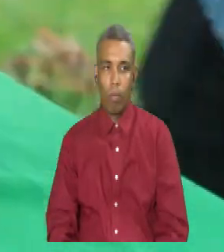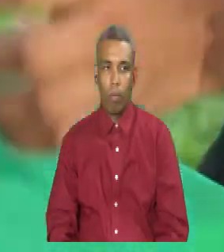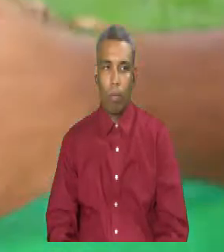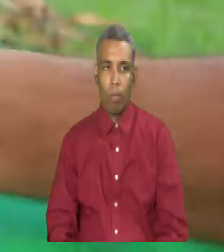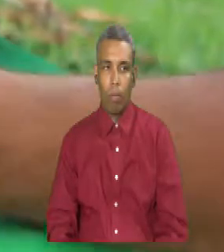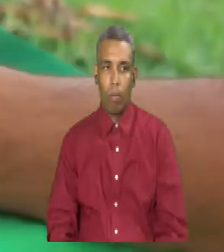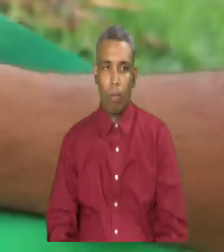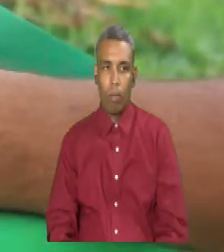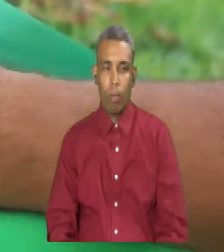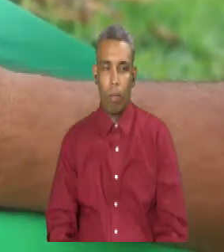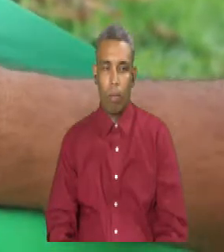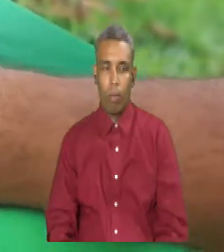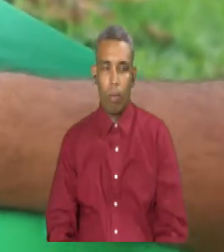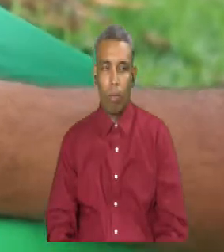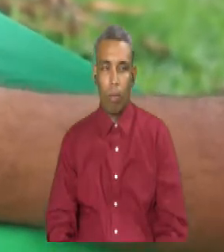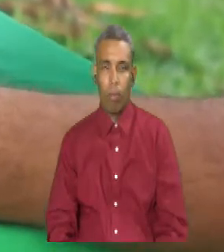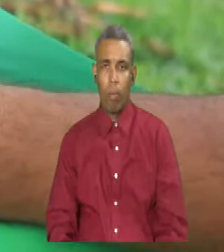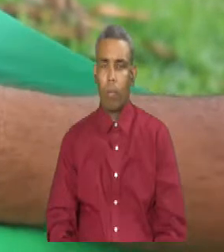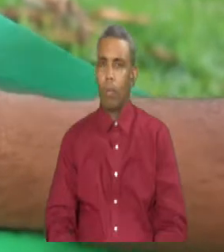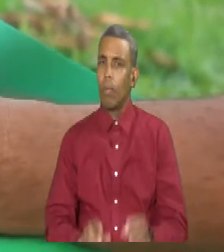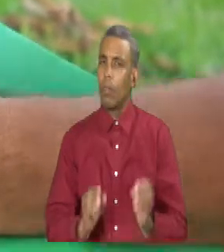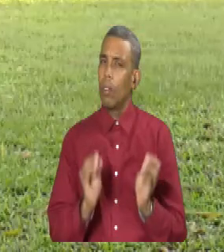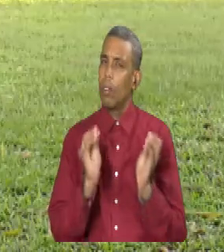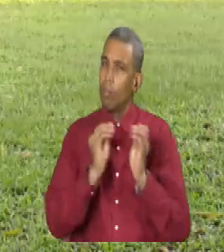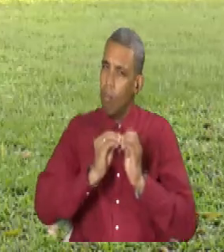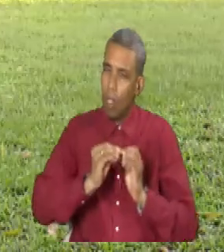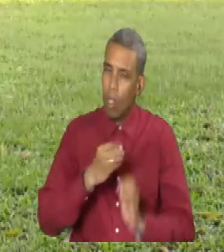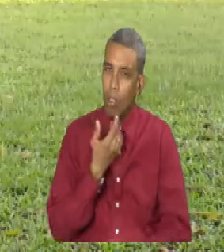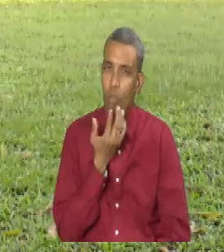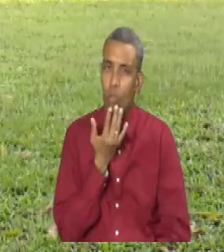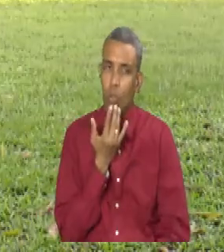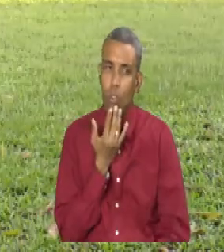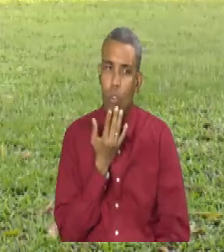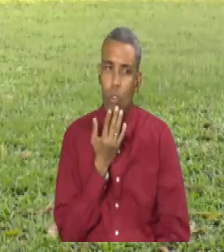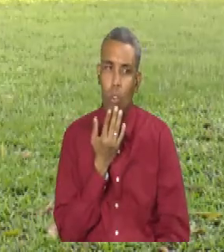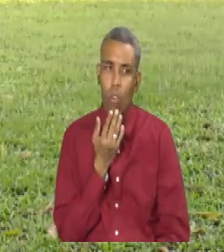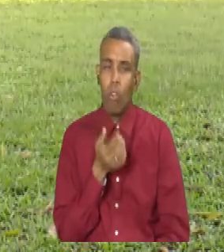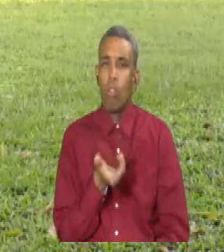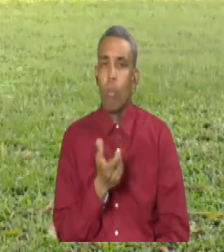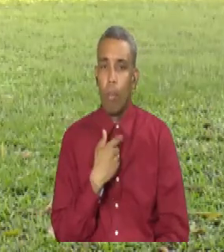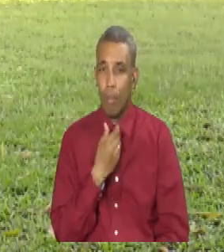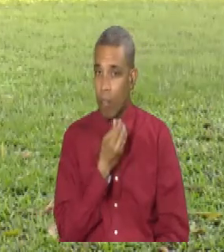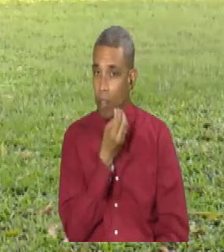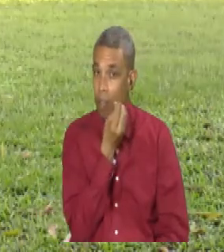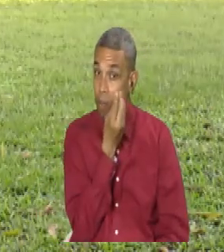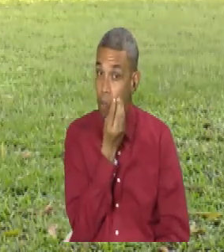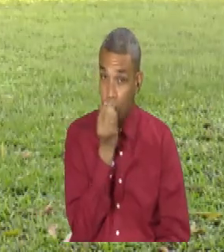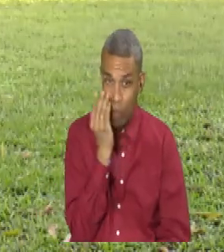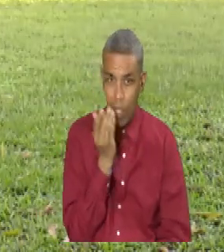Ahora le vamos a dar un poco de color con estas florecitas moradas